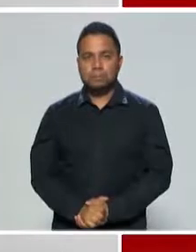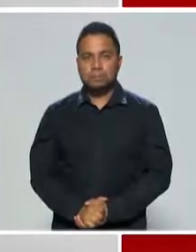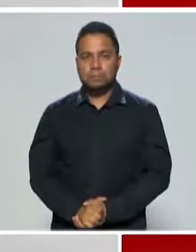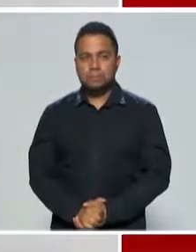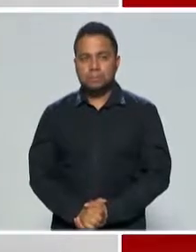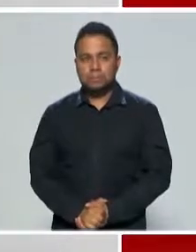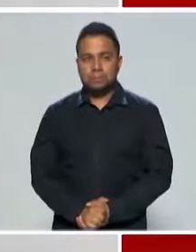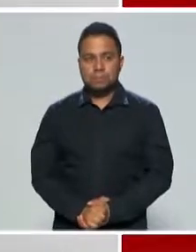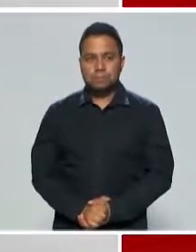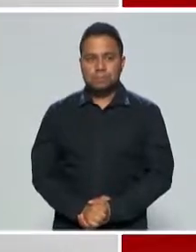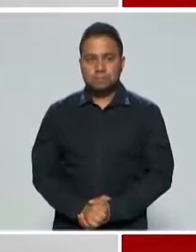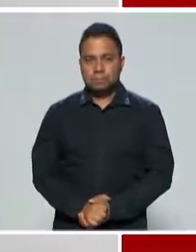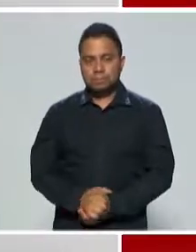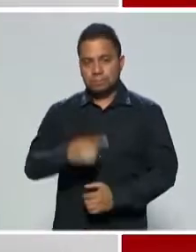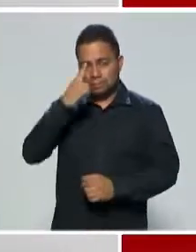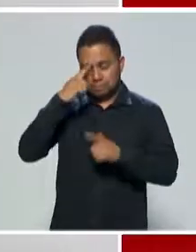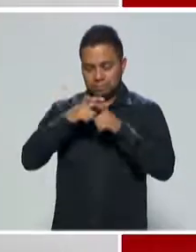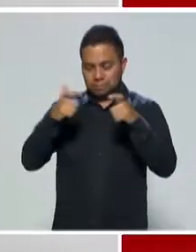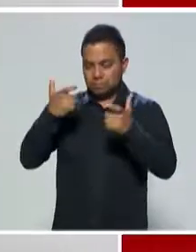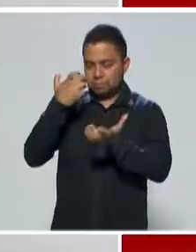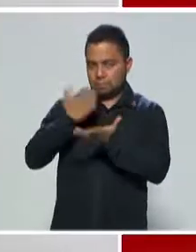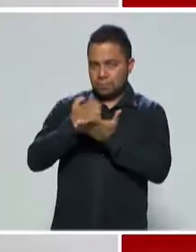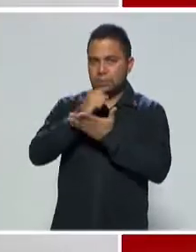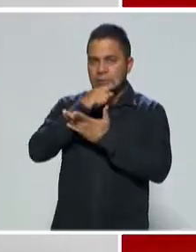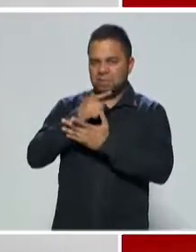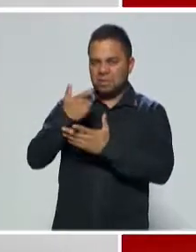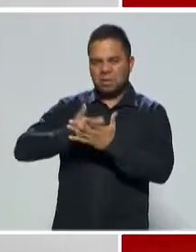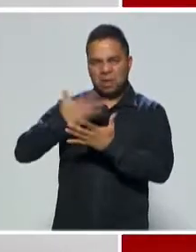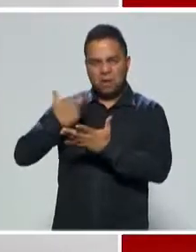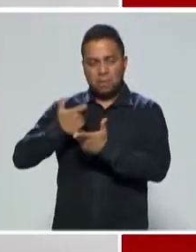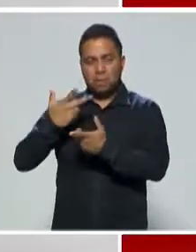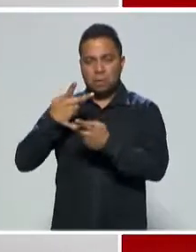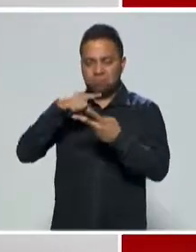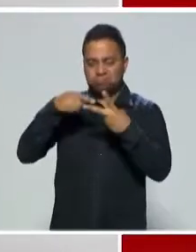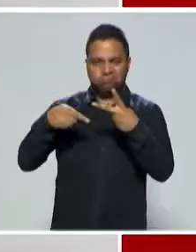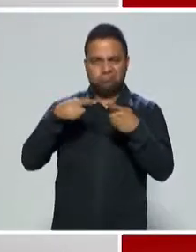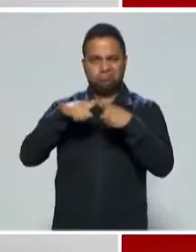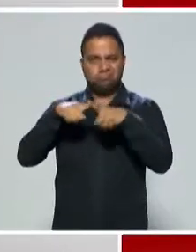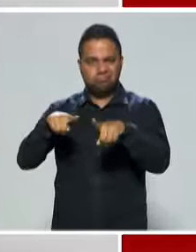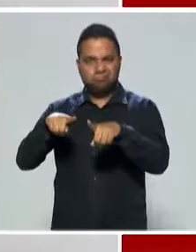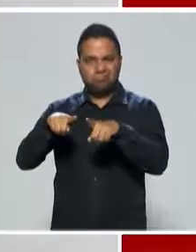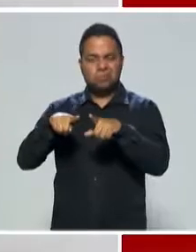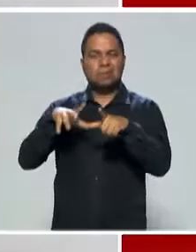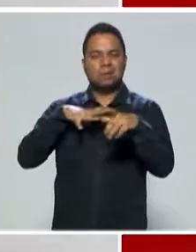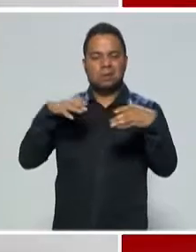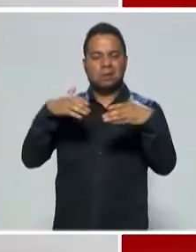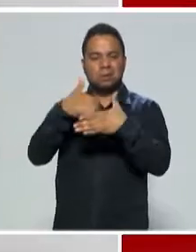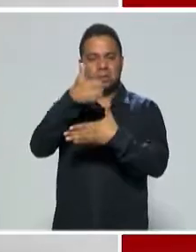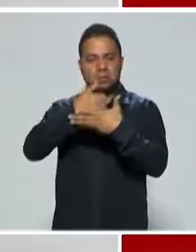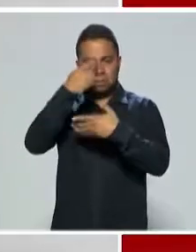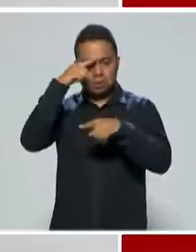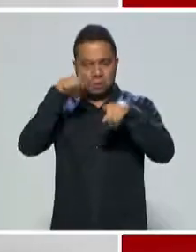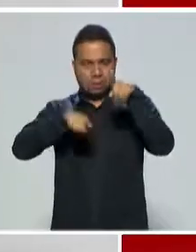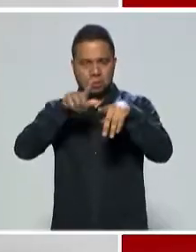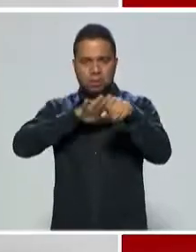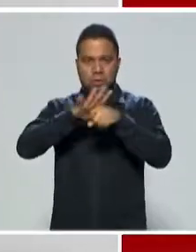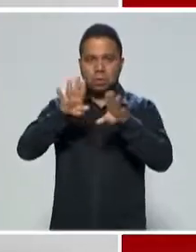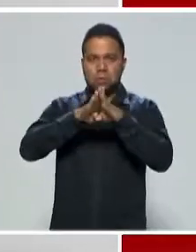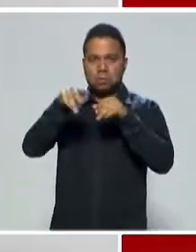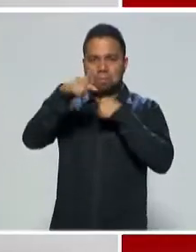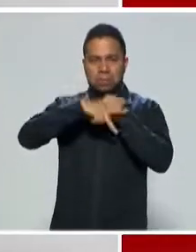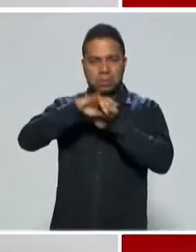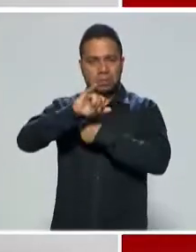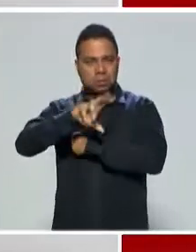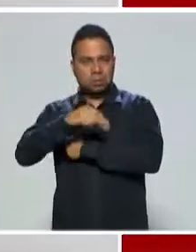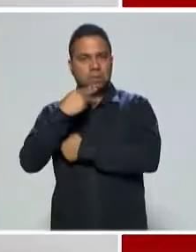el crecimiento económico y la inflación son dos variables macroeconómicas útiles para medir el desempeño de un país